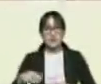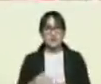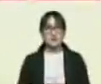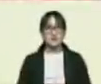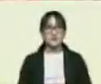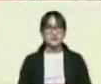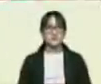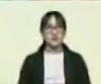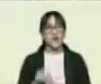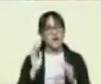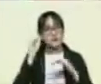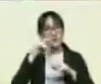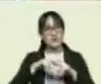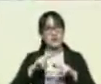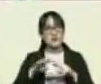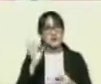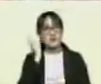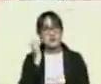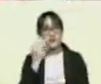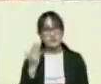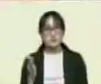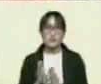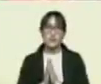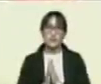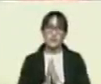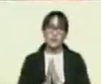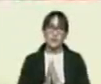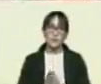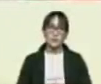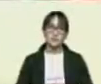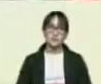Escalón, atiéndeme a esta niña. Dame el favor.